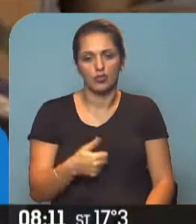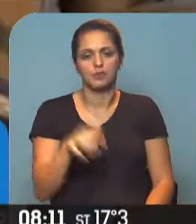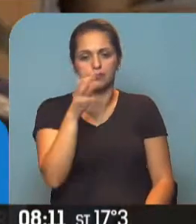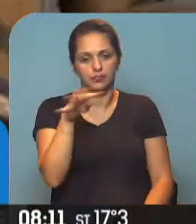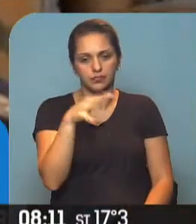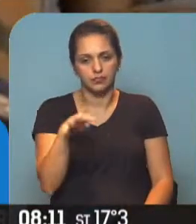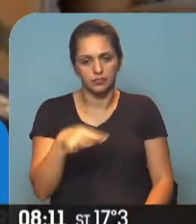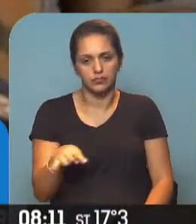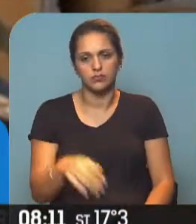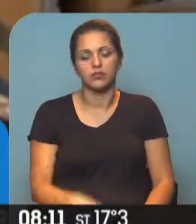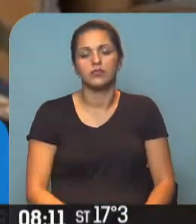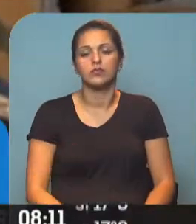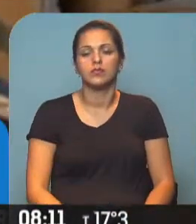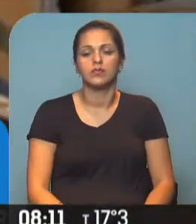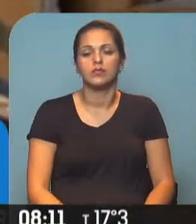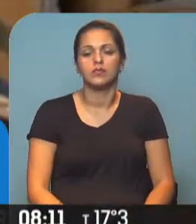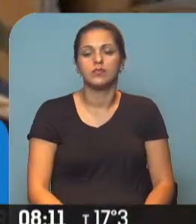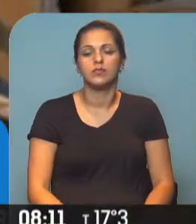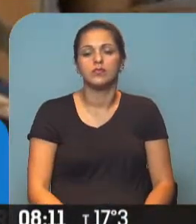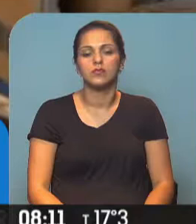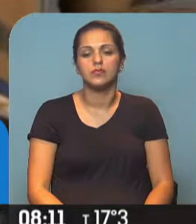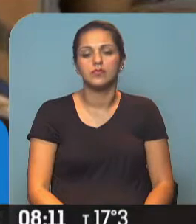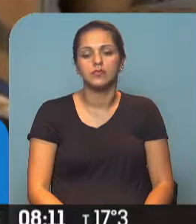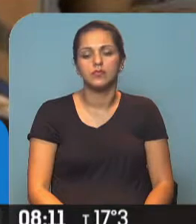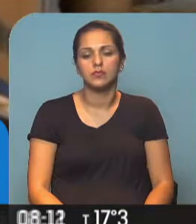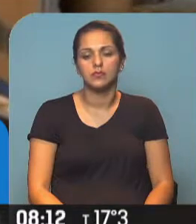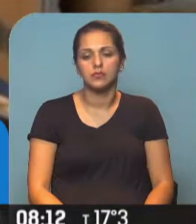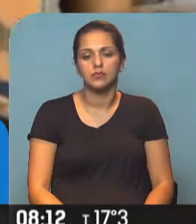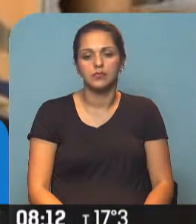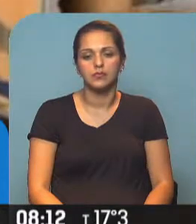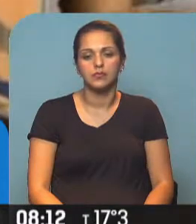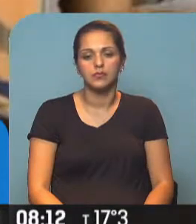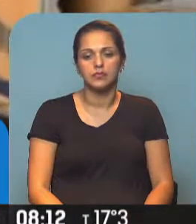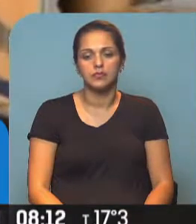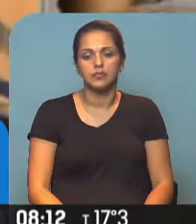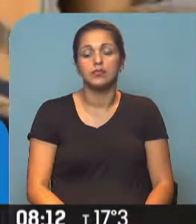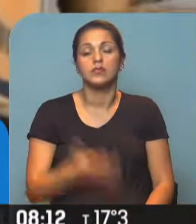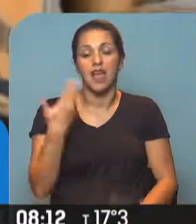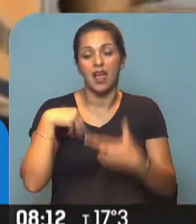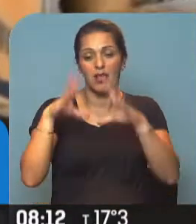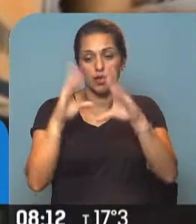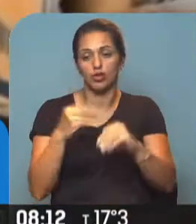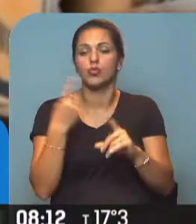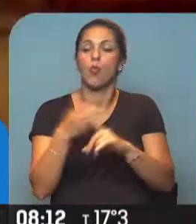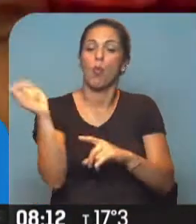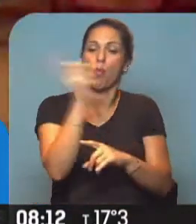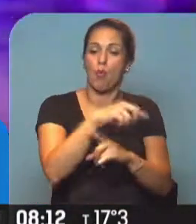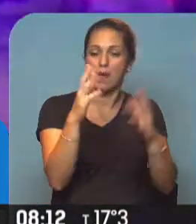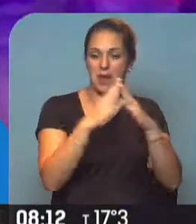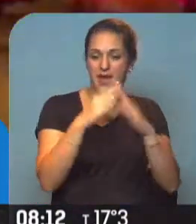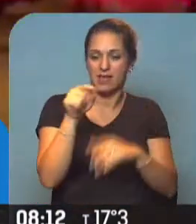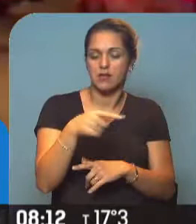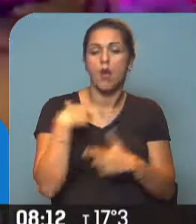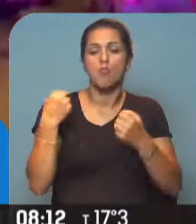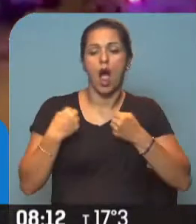corpo, com o coração e com a mente fortalecida para as batalhas que virão. Ya de noche, de regreso a su casa, un auto